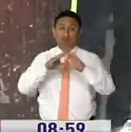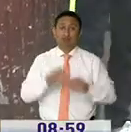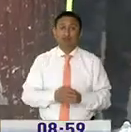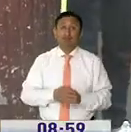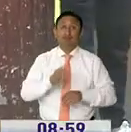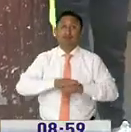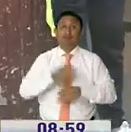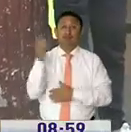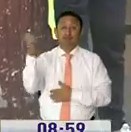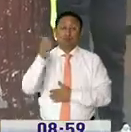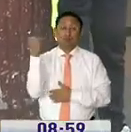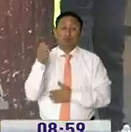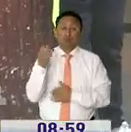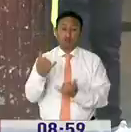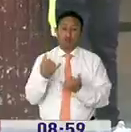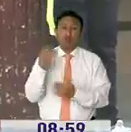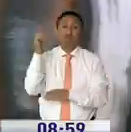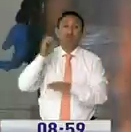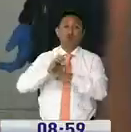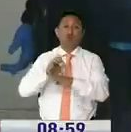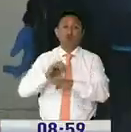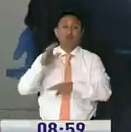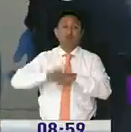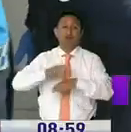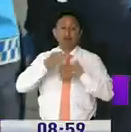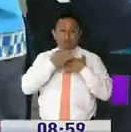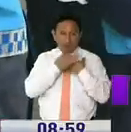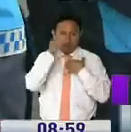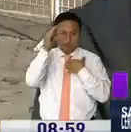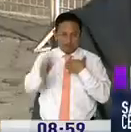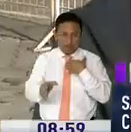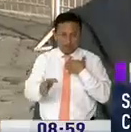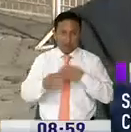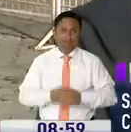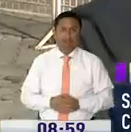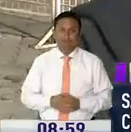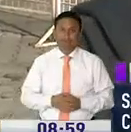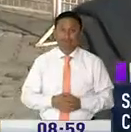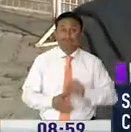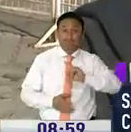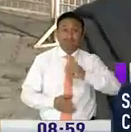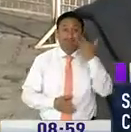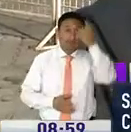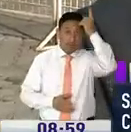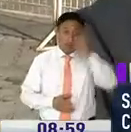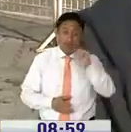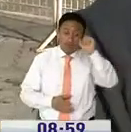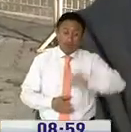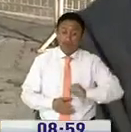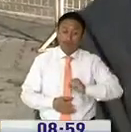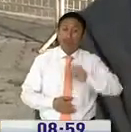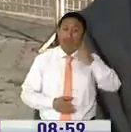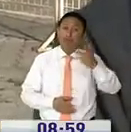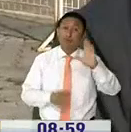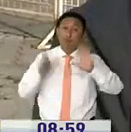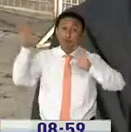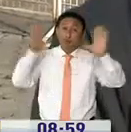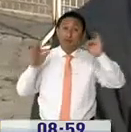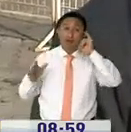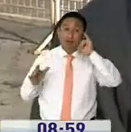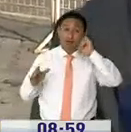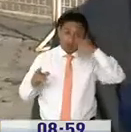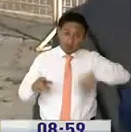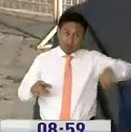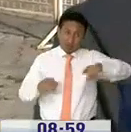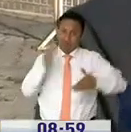de la emergencia sanitaria que vive el país por el COVID-19. La primera resolución que se tomó fue la eliminación de la feria de San Golqui, que